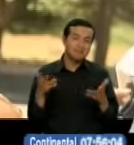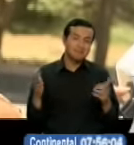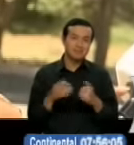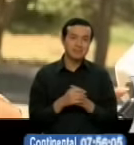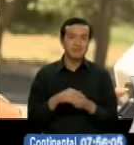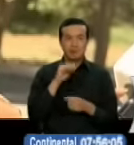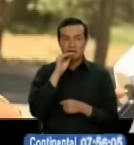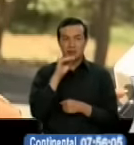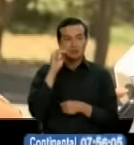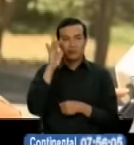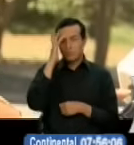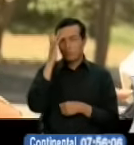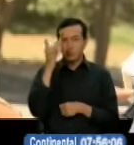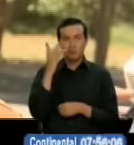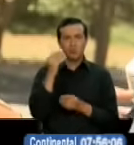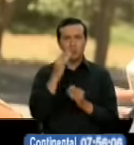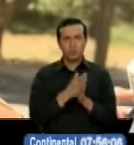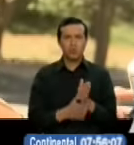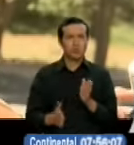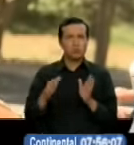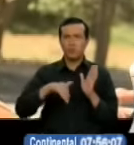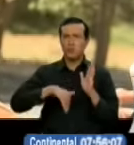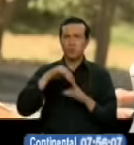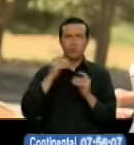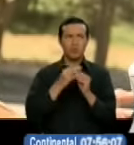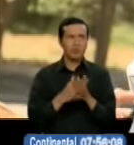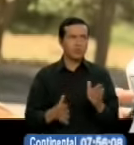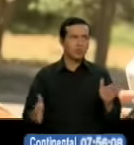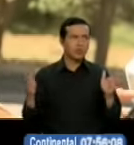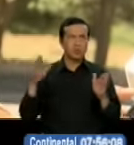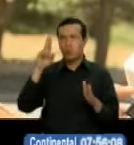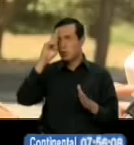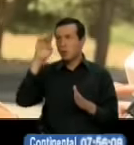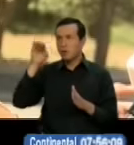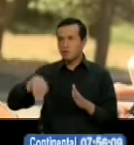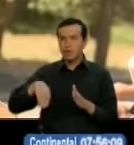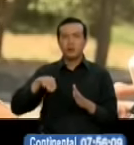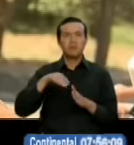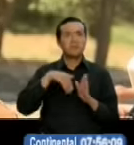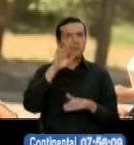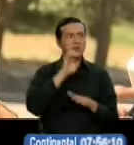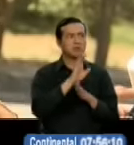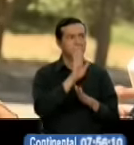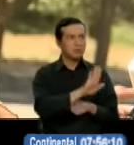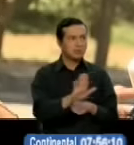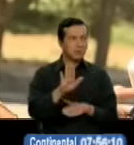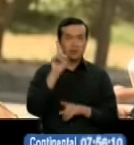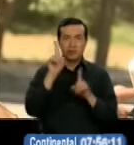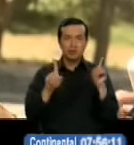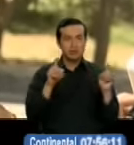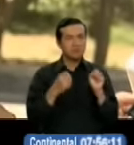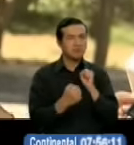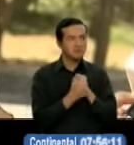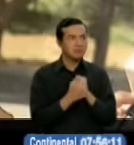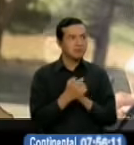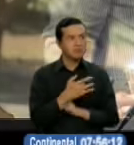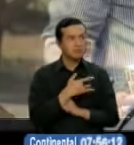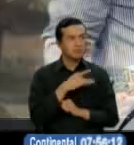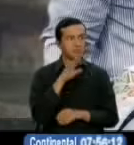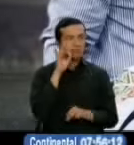digo, ¿a qué voy con esto? Que tuve mucho más tiempo acá que en Uruguay, entonces conozco muchos futbolistas de acá y muchos me han respondido y los tengo en